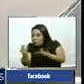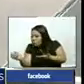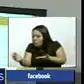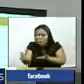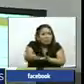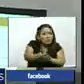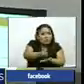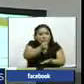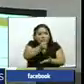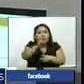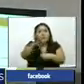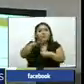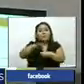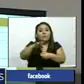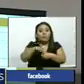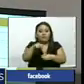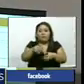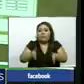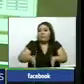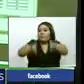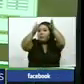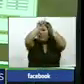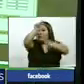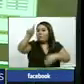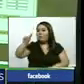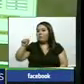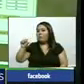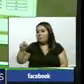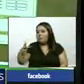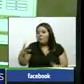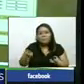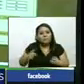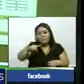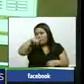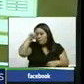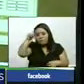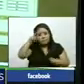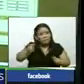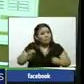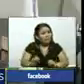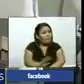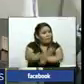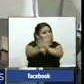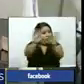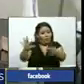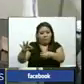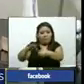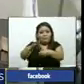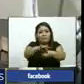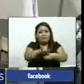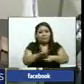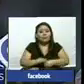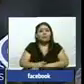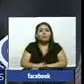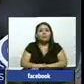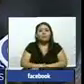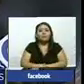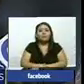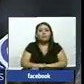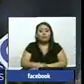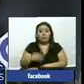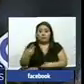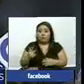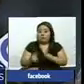preliminar. El ente colegiado busca simplificar, agilizar y transparentar los resultados electorales.